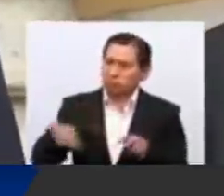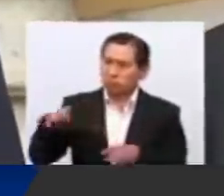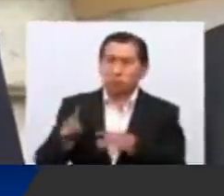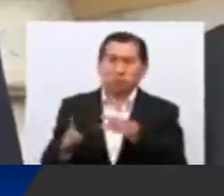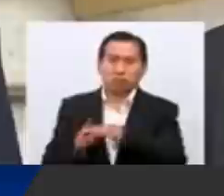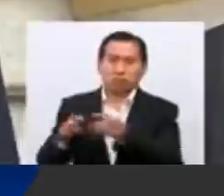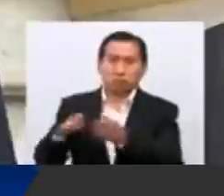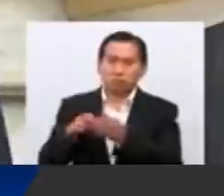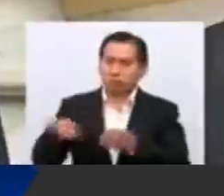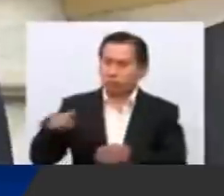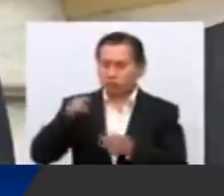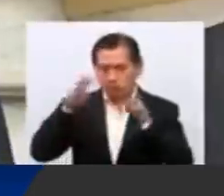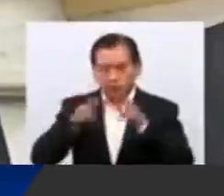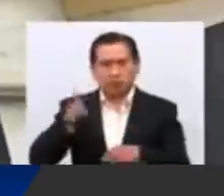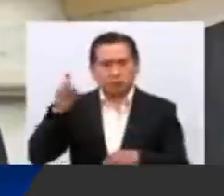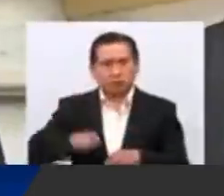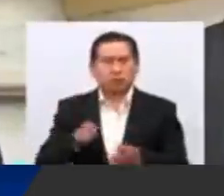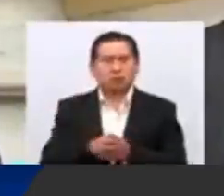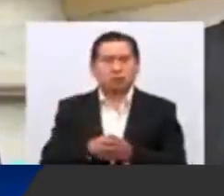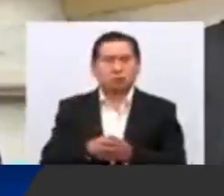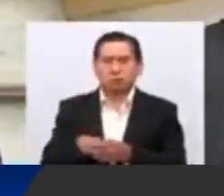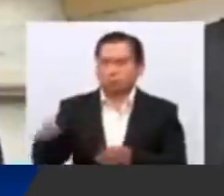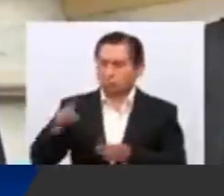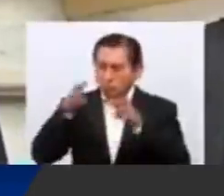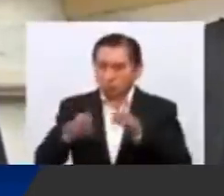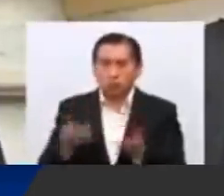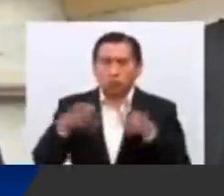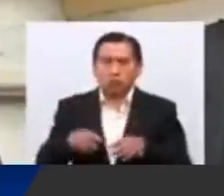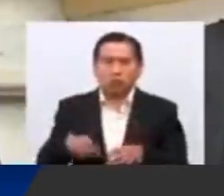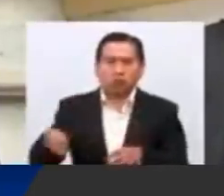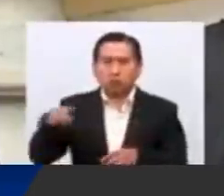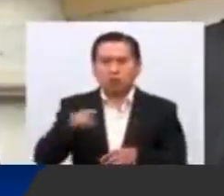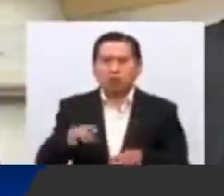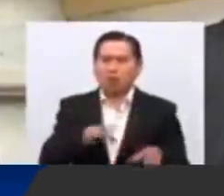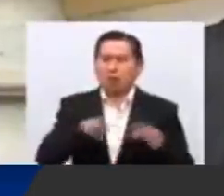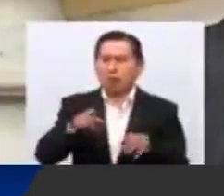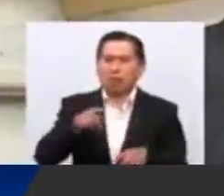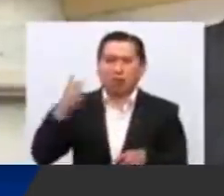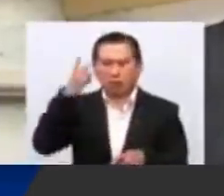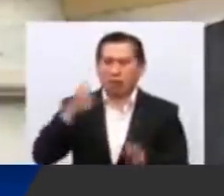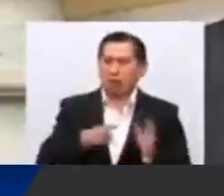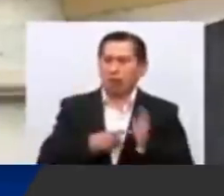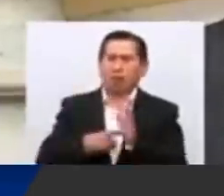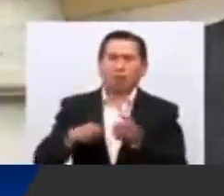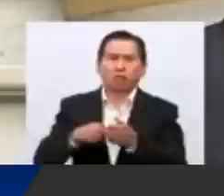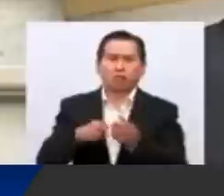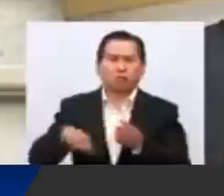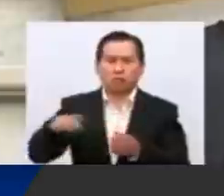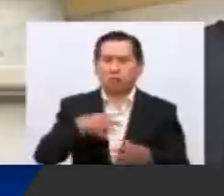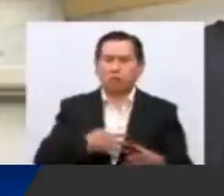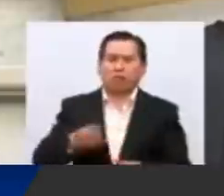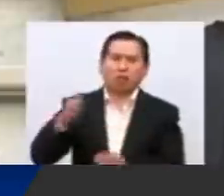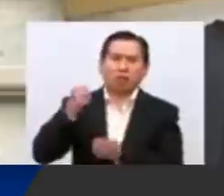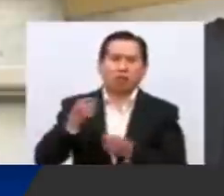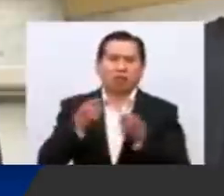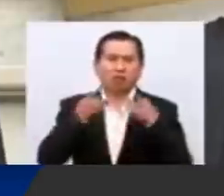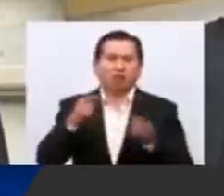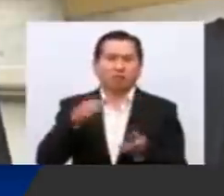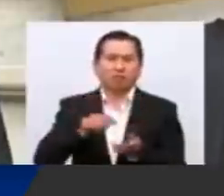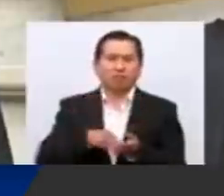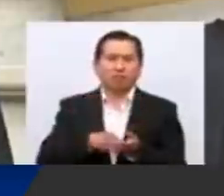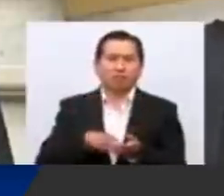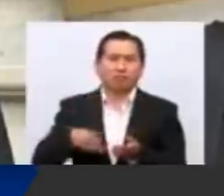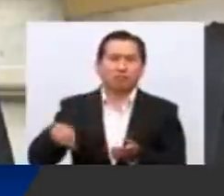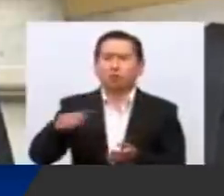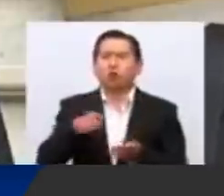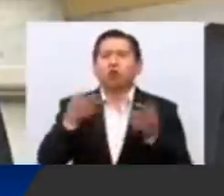hechos tienen que ser investigados. Y para no hacerse investigar, están con estas acciones políticas o con estas movilizaciones que anuncian para que no